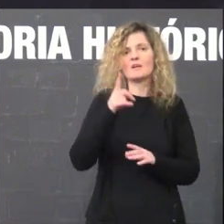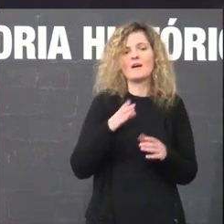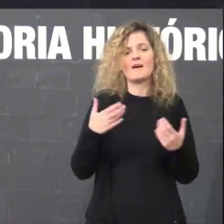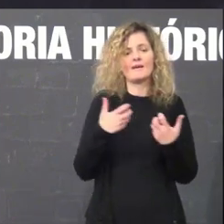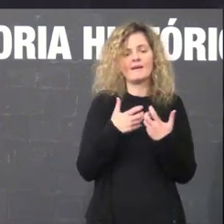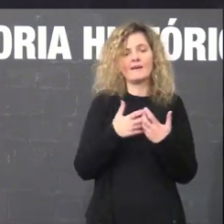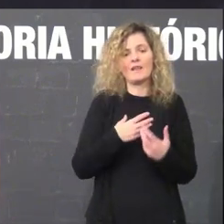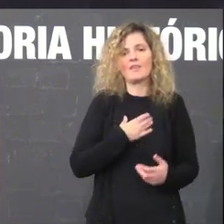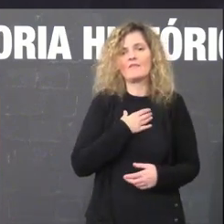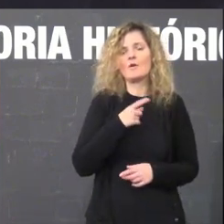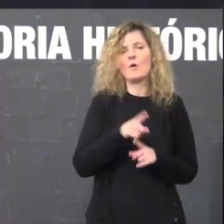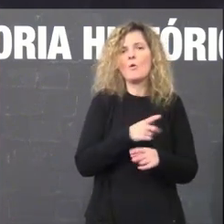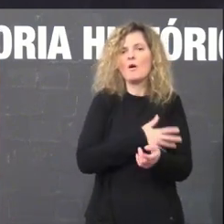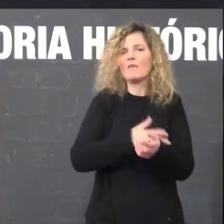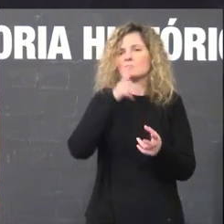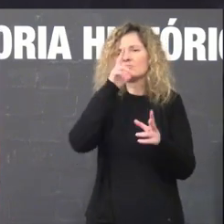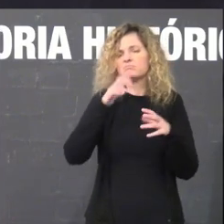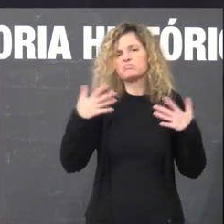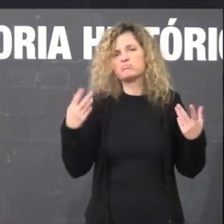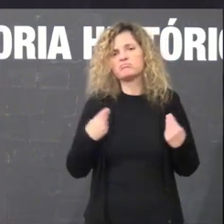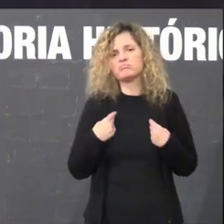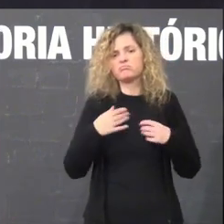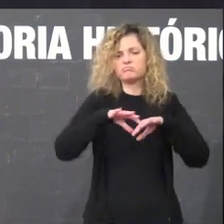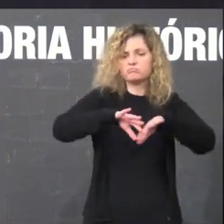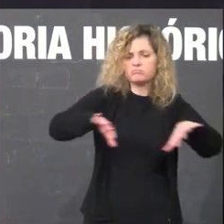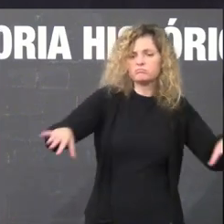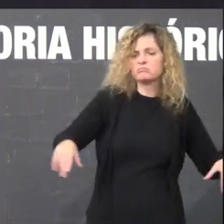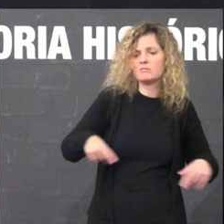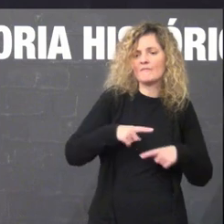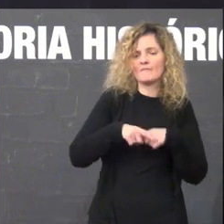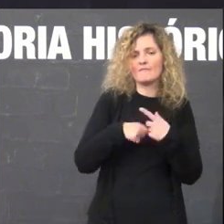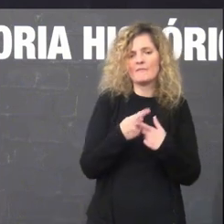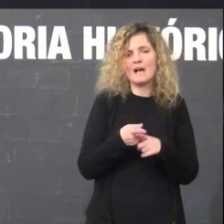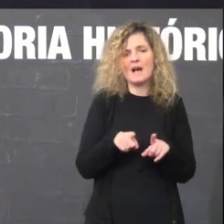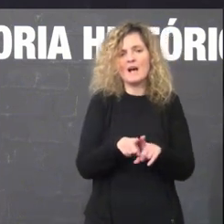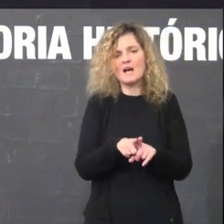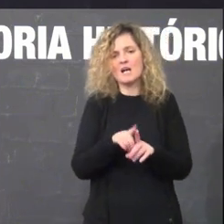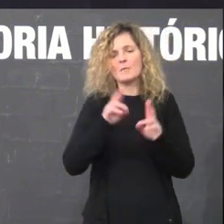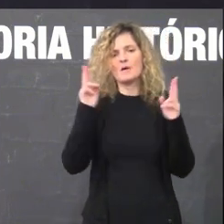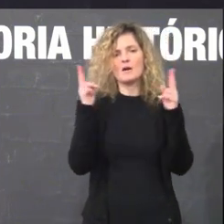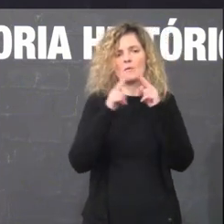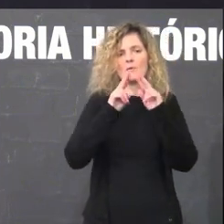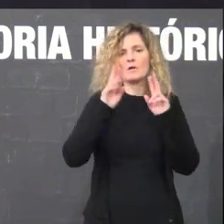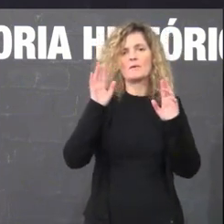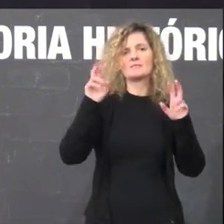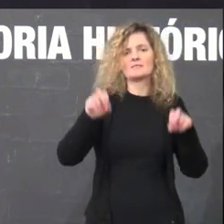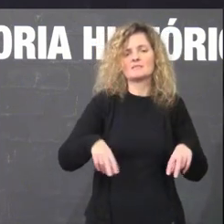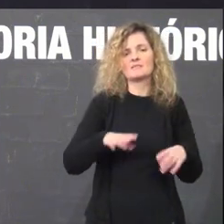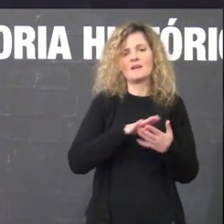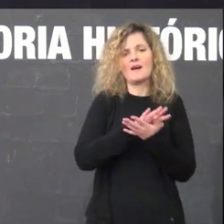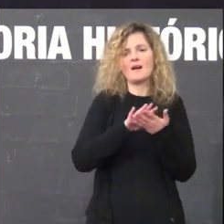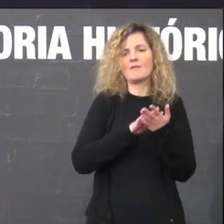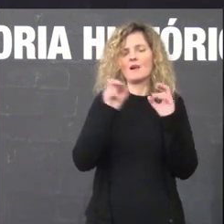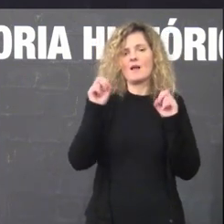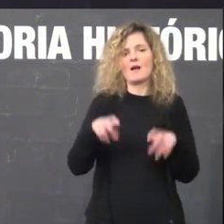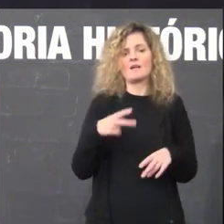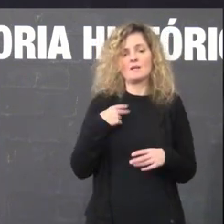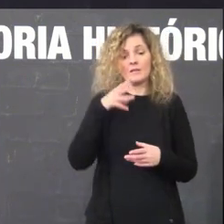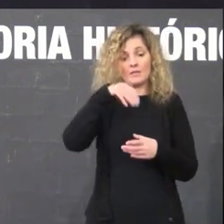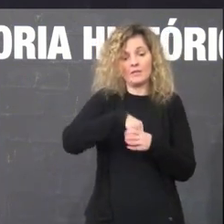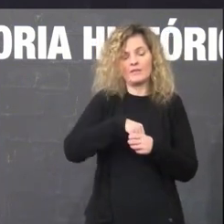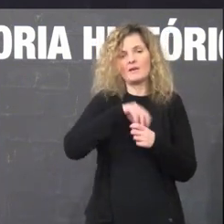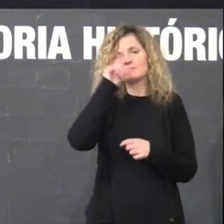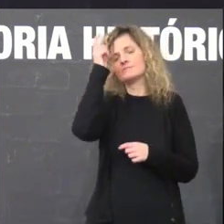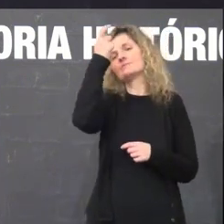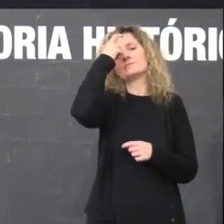y el franquismo como una desgracia Que dividió a las familias y que hizo que hermanos no volvieran a hablarse no y todos esos relatos que están dentro del